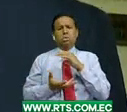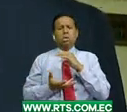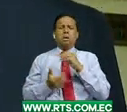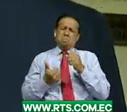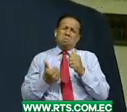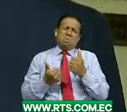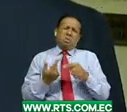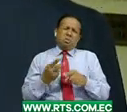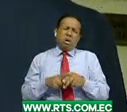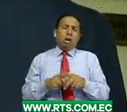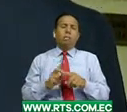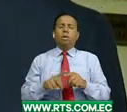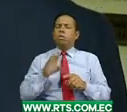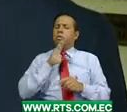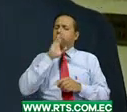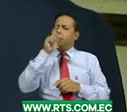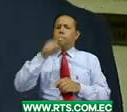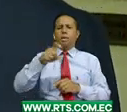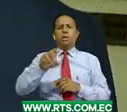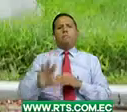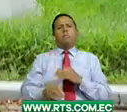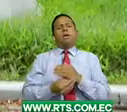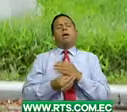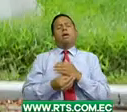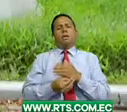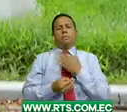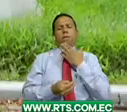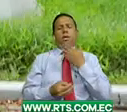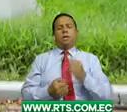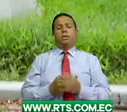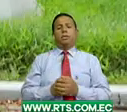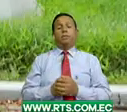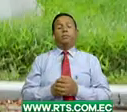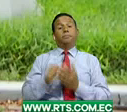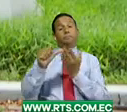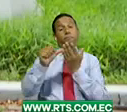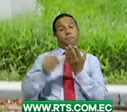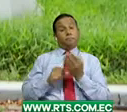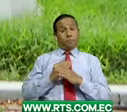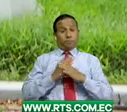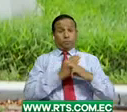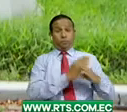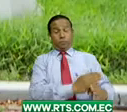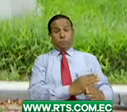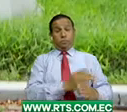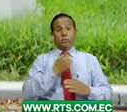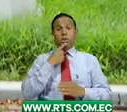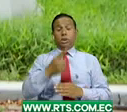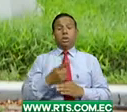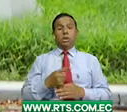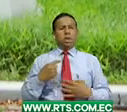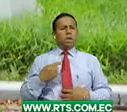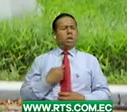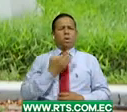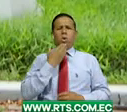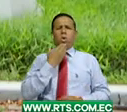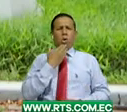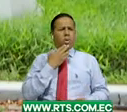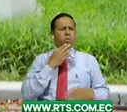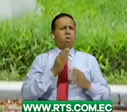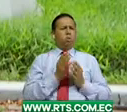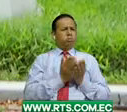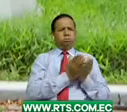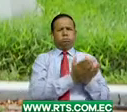absolutos. Siempre harán falta más recursos. Pero según el ministro de Defensa, el combate antidelictivo, tanto a nivel fluvial